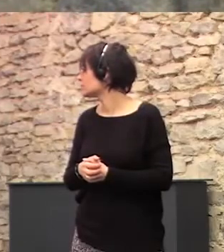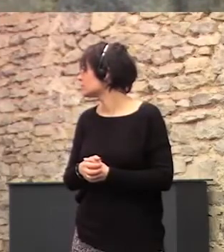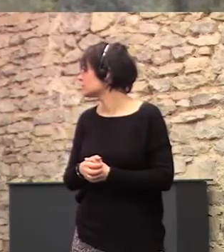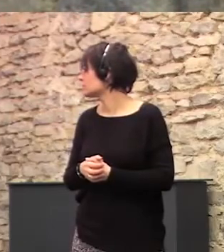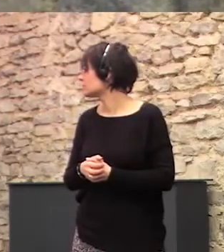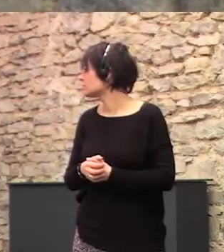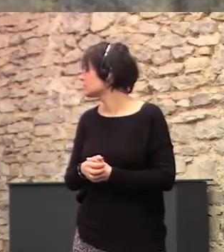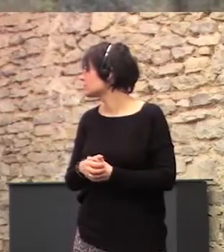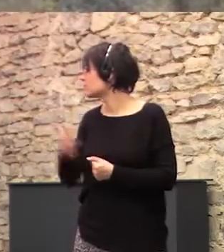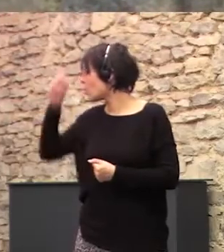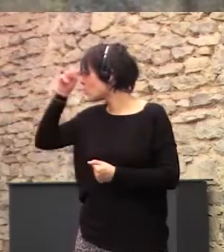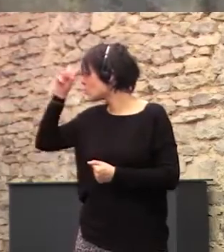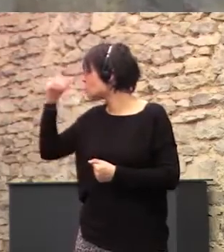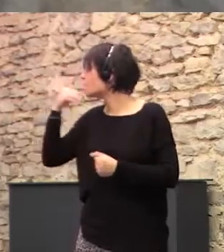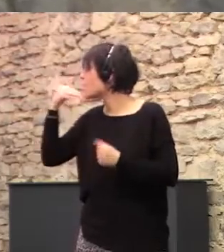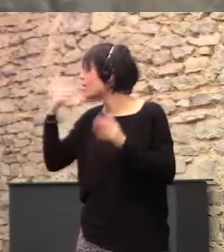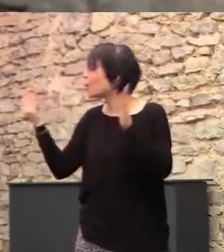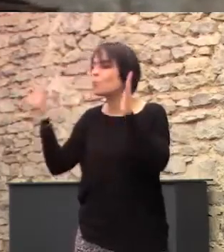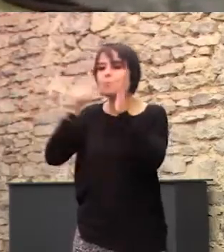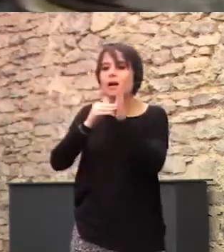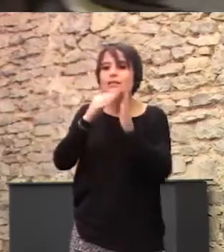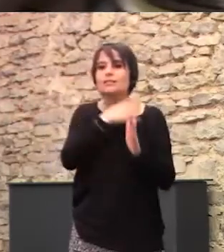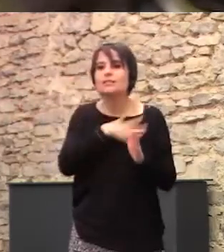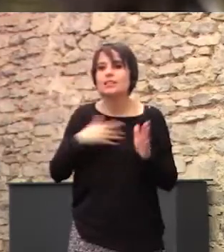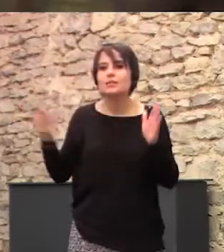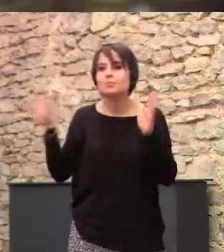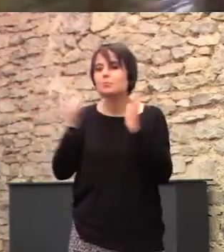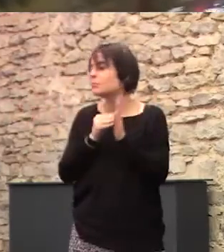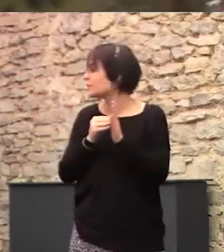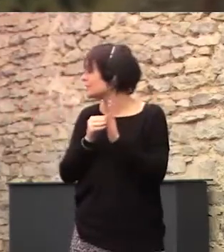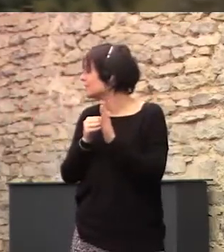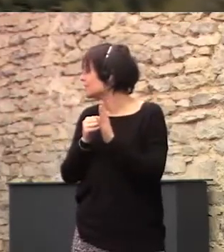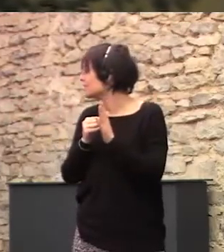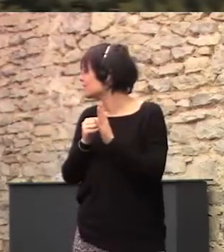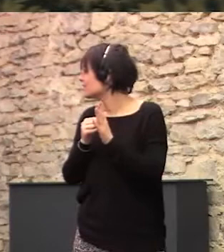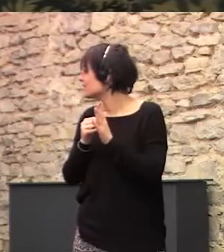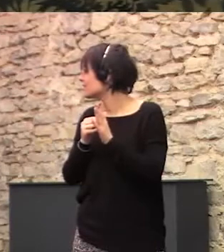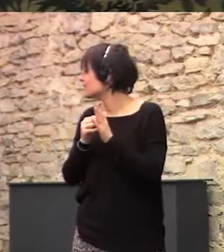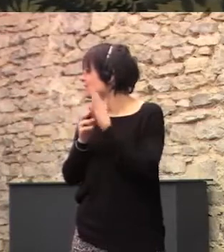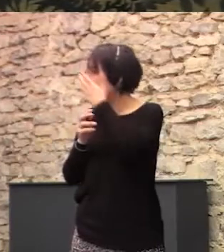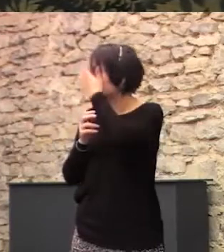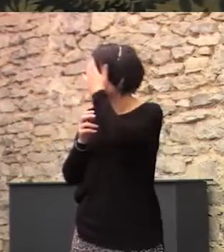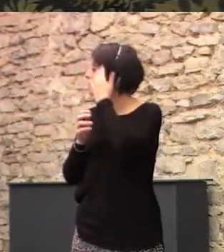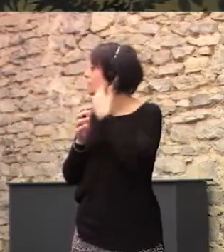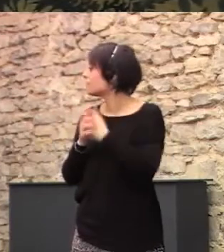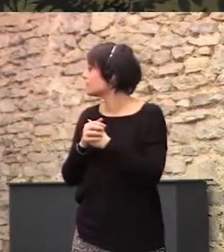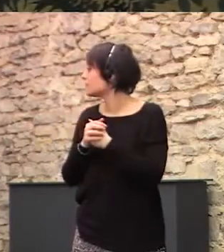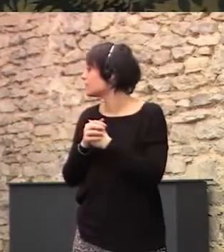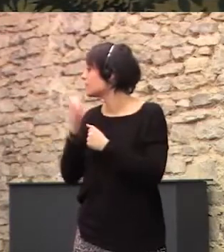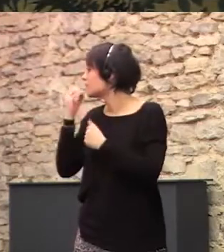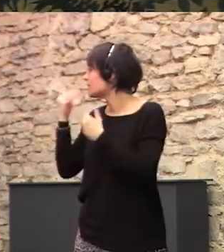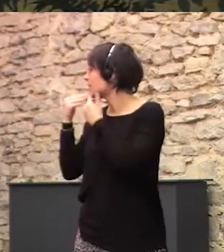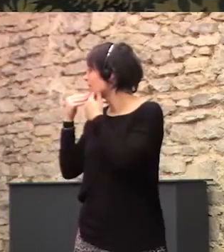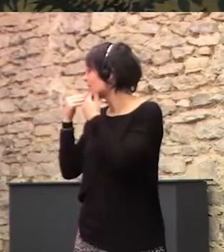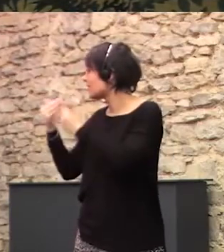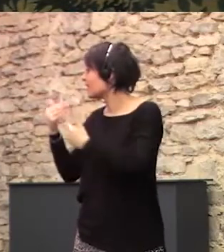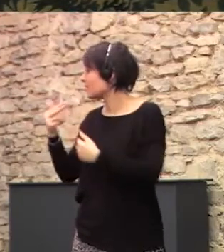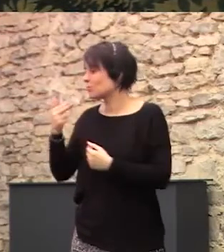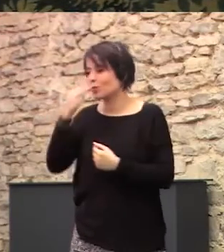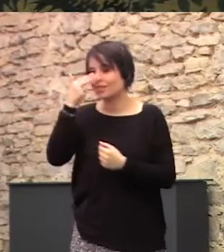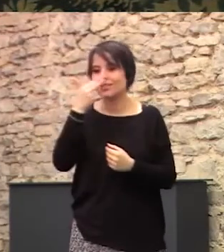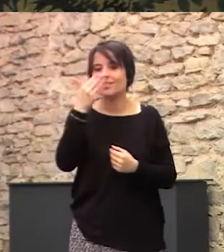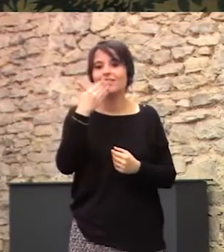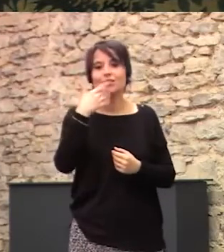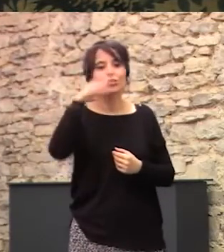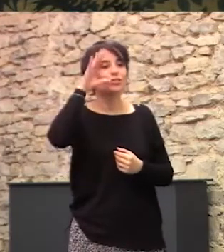No sé si quieres comentar algo, Maya. Vale. Bien, gracias, Jean. Súper interesante. Cada vez que